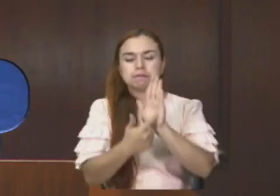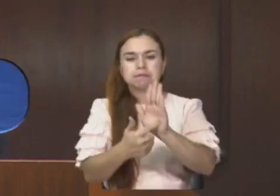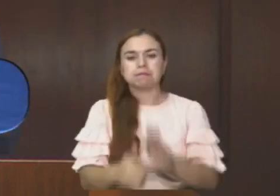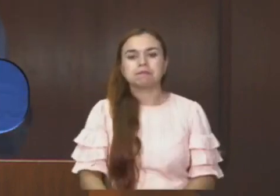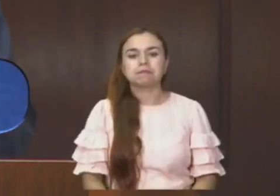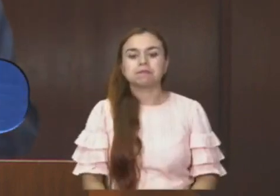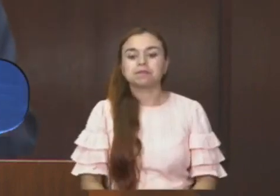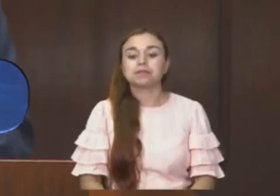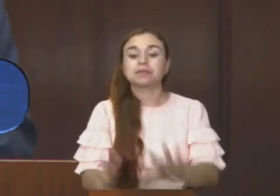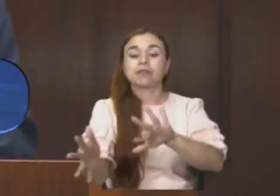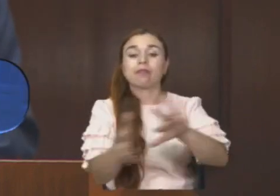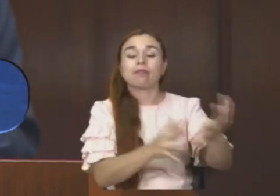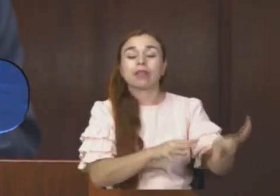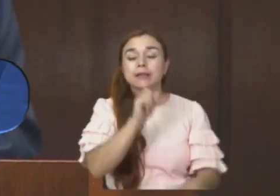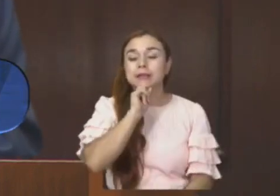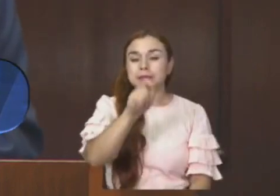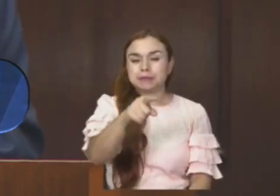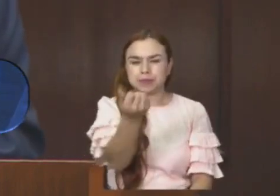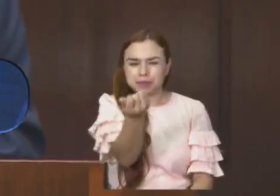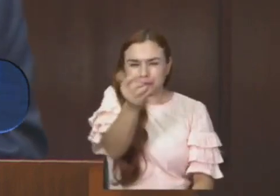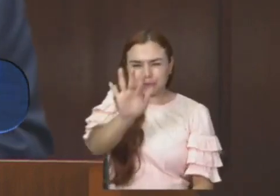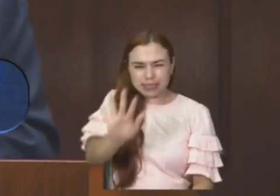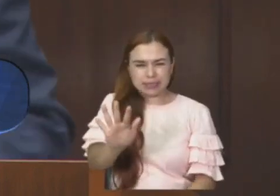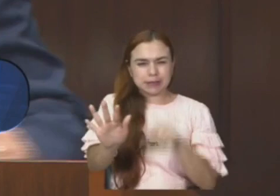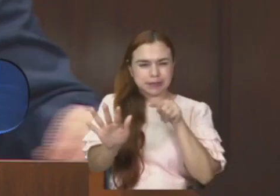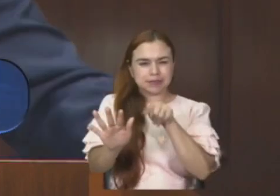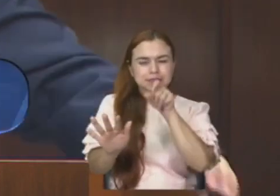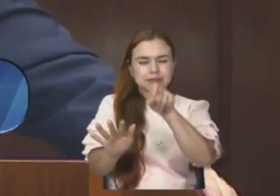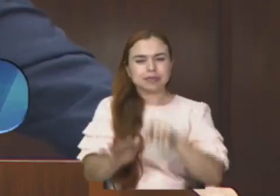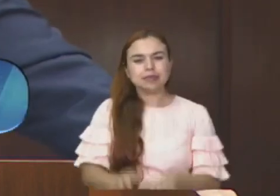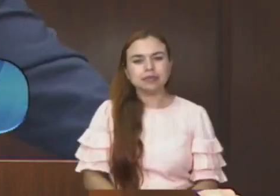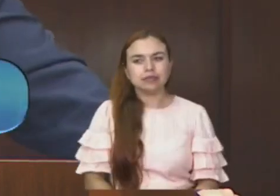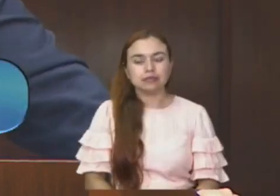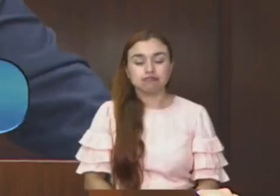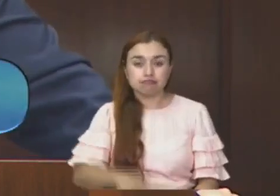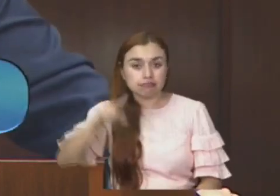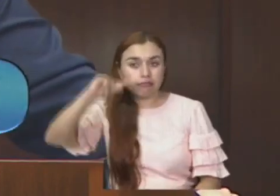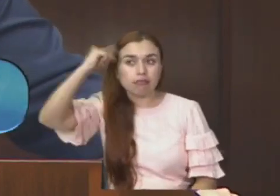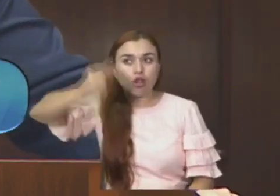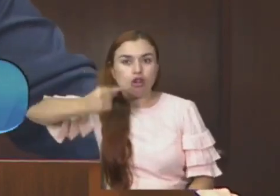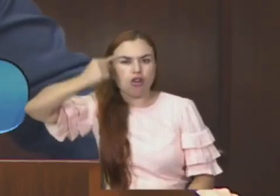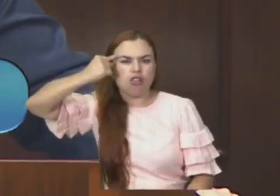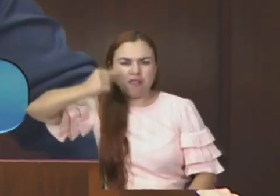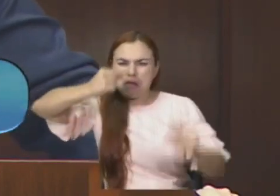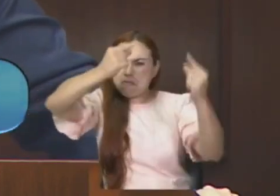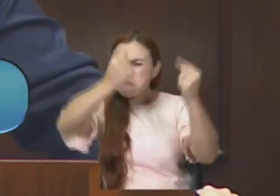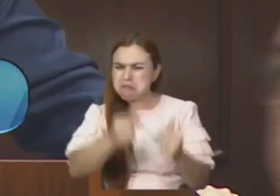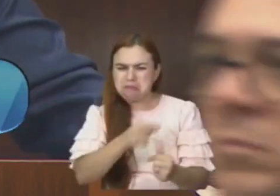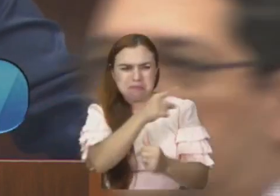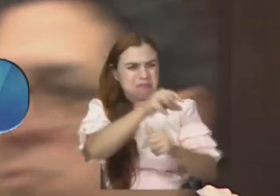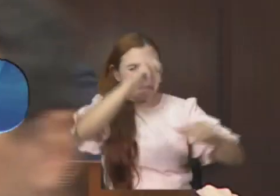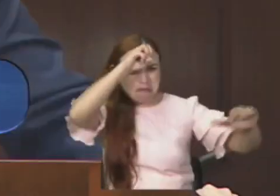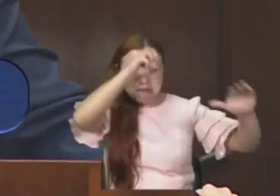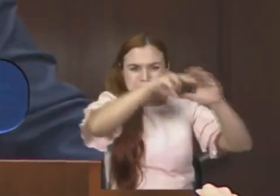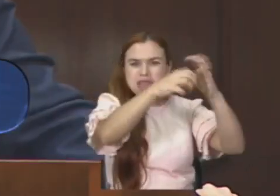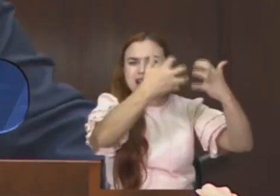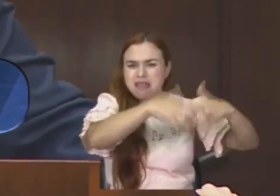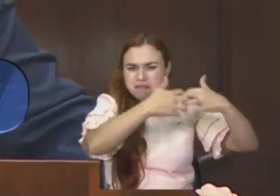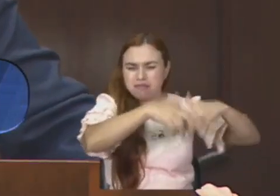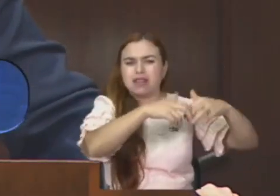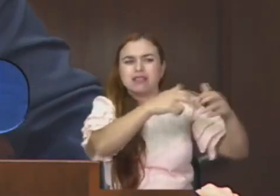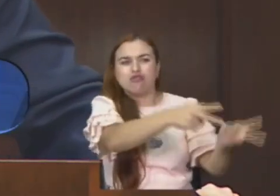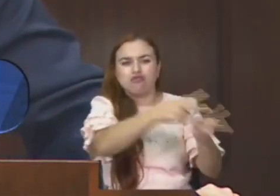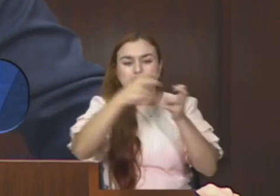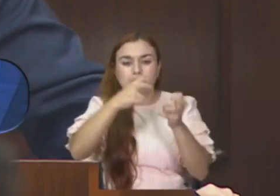Pregunta 15. ¿A cuánto asciende el monto total que ha recibido el Estado panameño en concepto de regalías por parte de la empresa desde que ésta